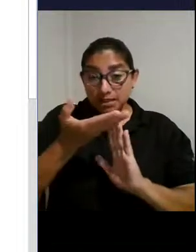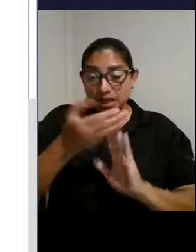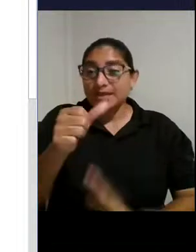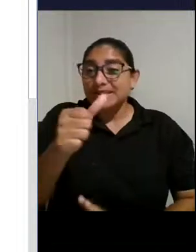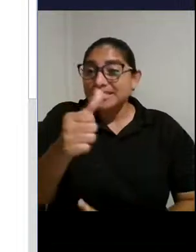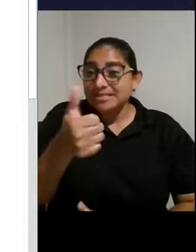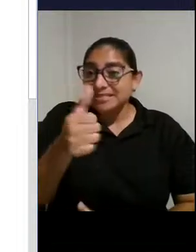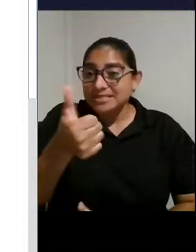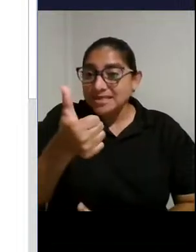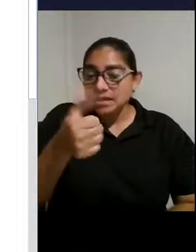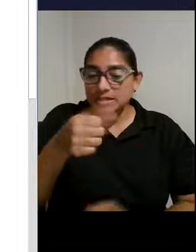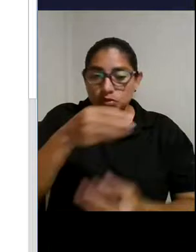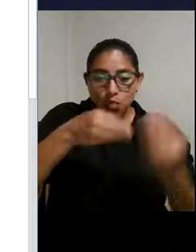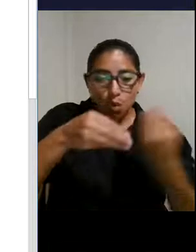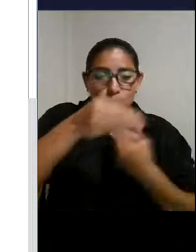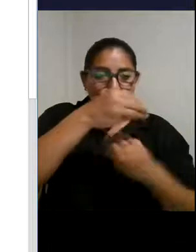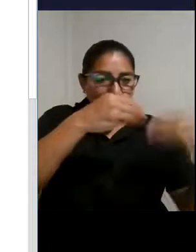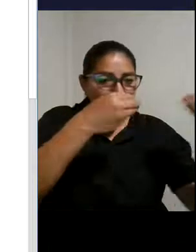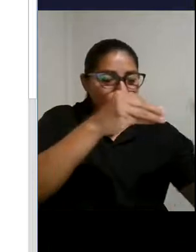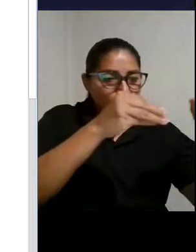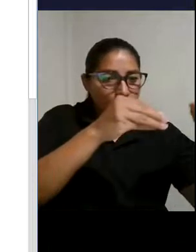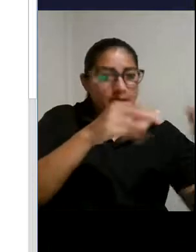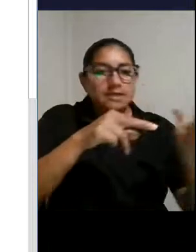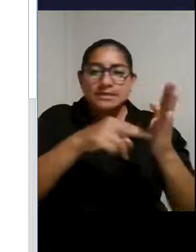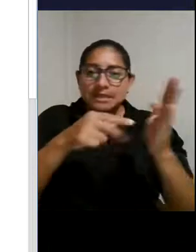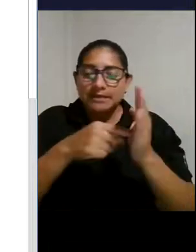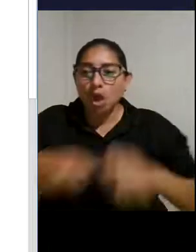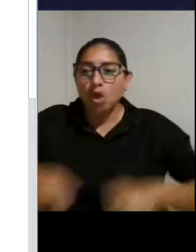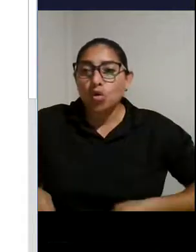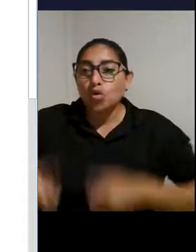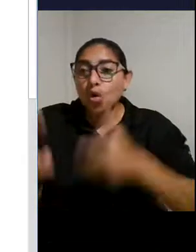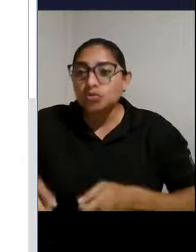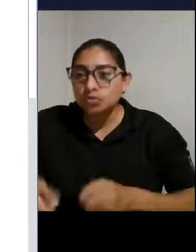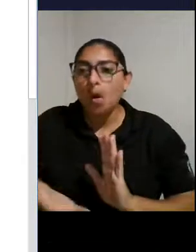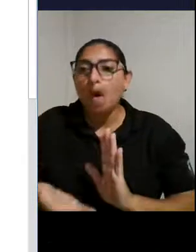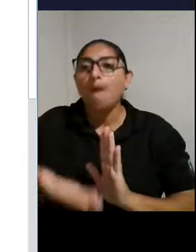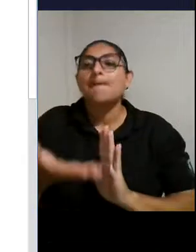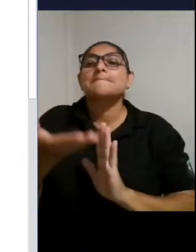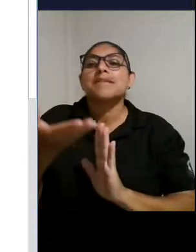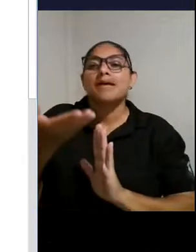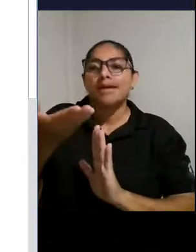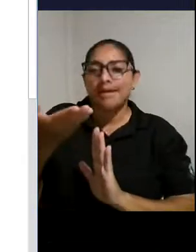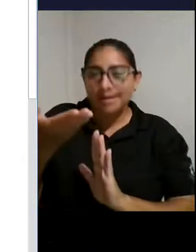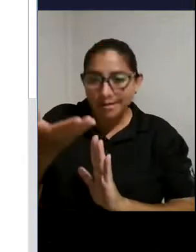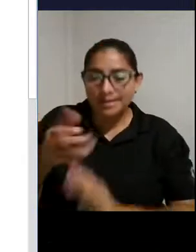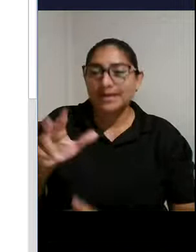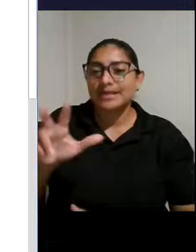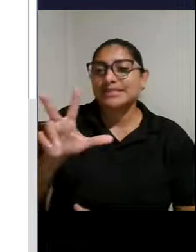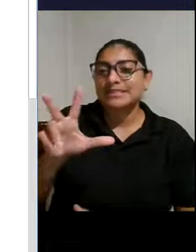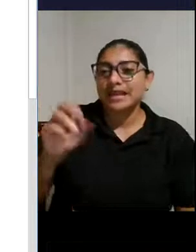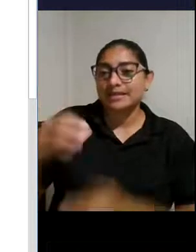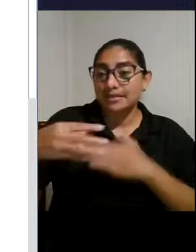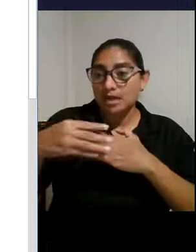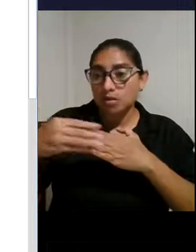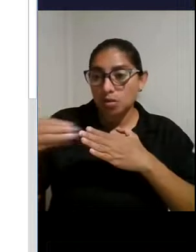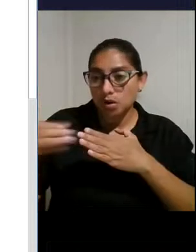unidades las unidades que produce, va a haber un aumento en el costo de $30.